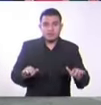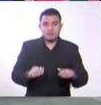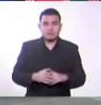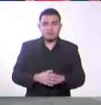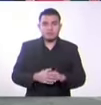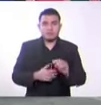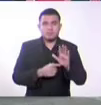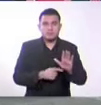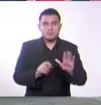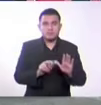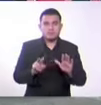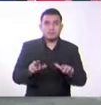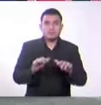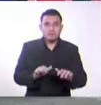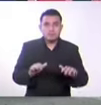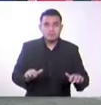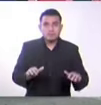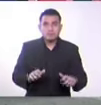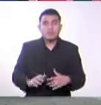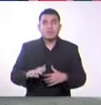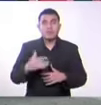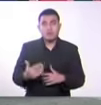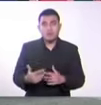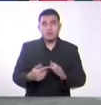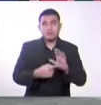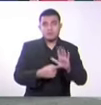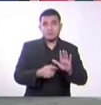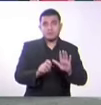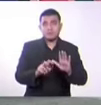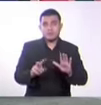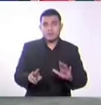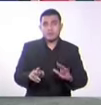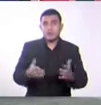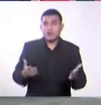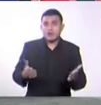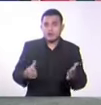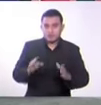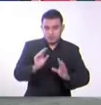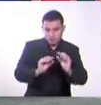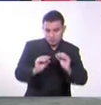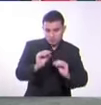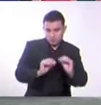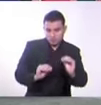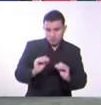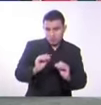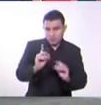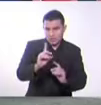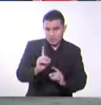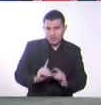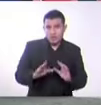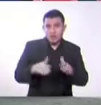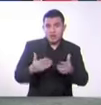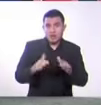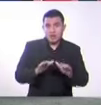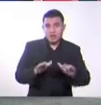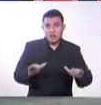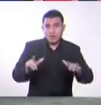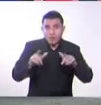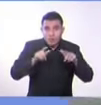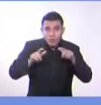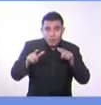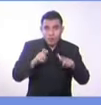franjas infantiles. Es decir, que son los programas que están hechos específicamente para las edades de nuestros amiguitos y